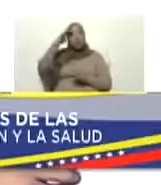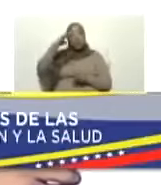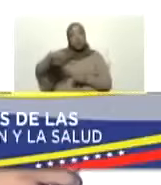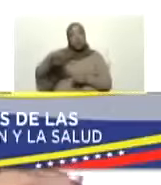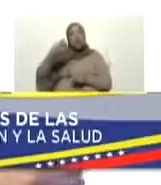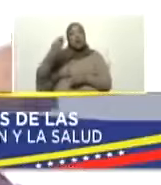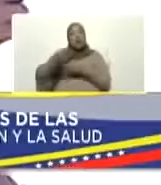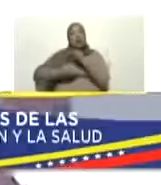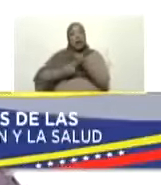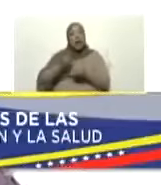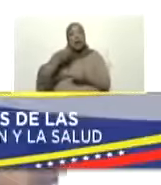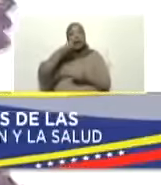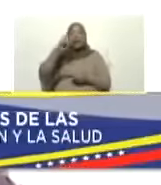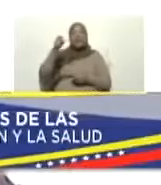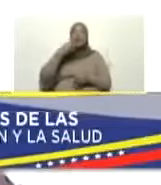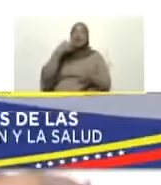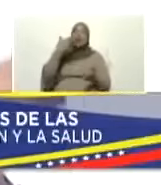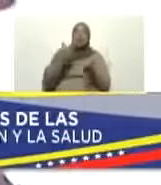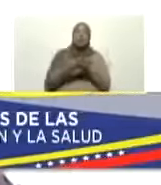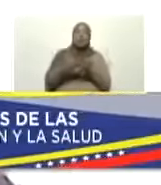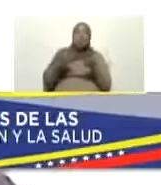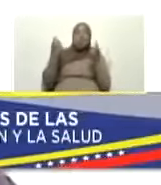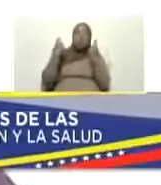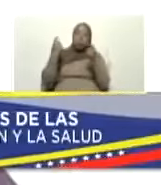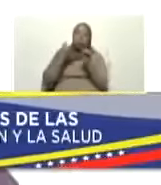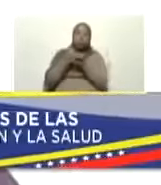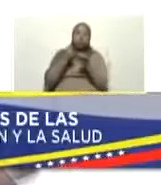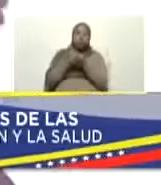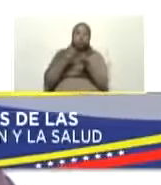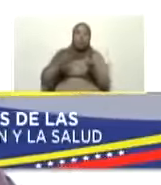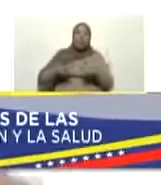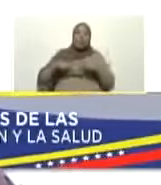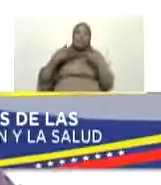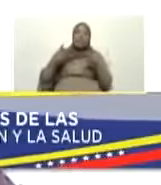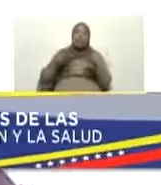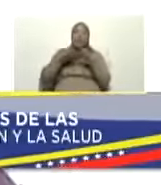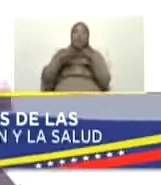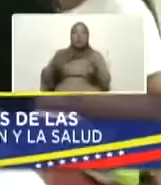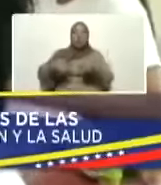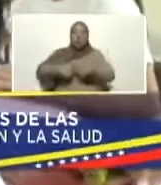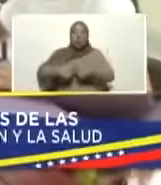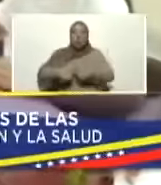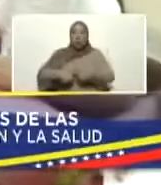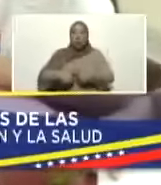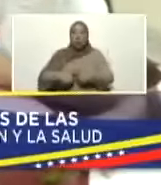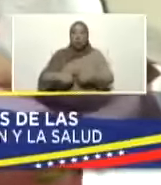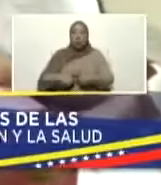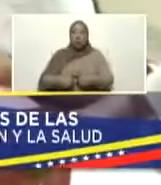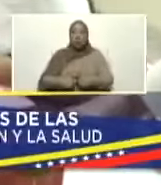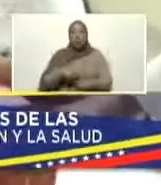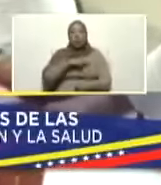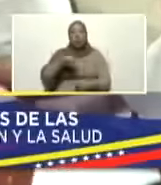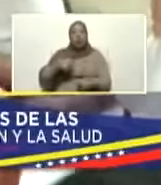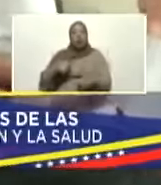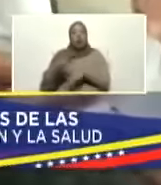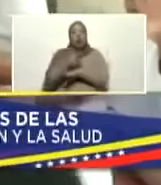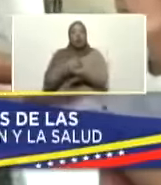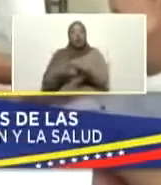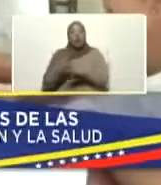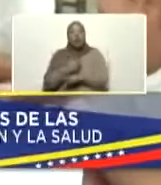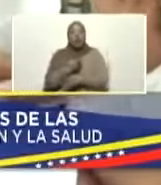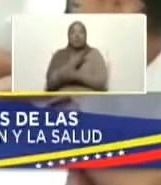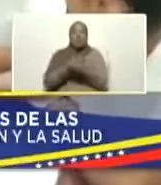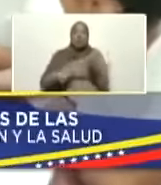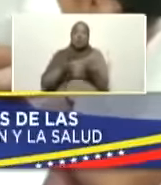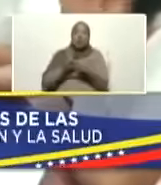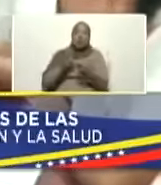a usted. Gracias a usted, a su empeño, a su valentía, a todo su esfuerzo, que una vez que nuestra gobernadora presentó